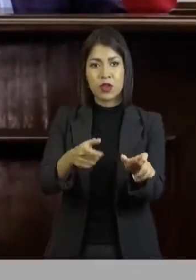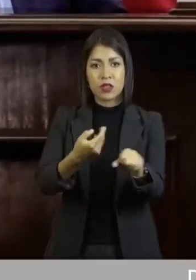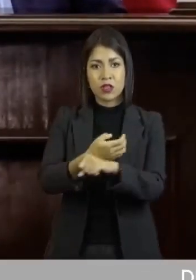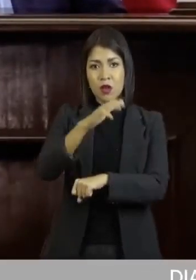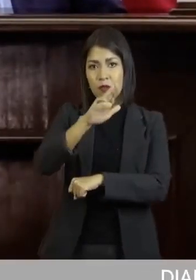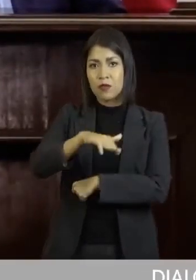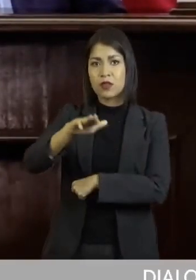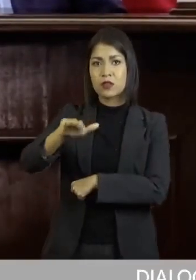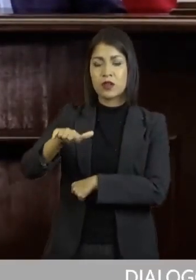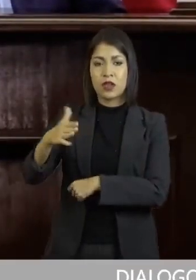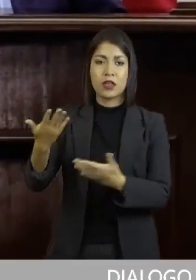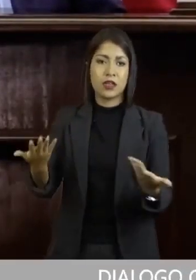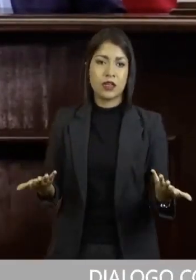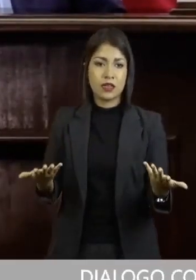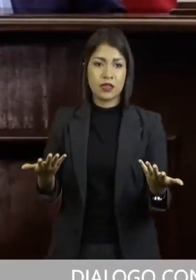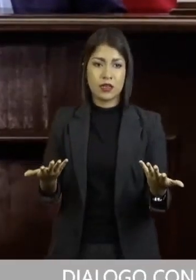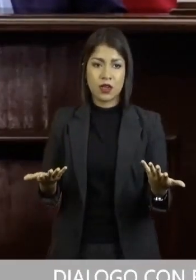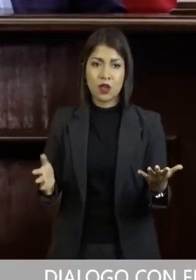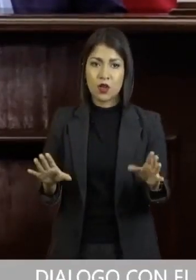pues es compartido.